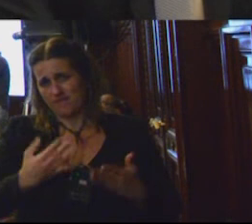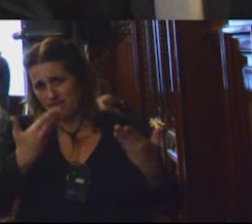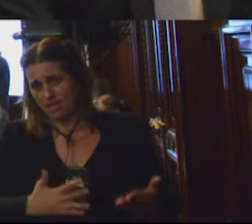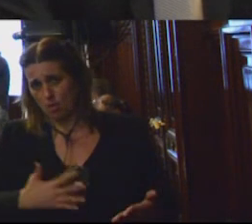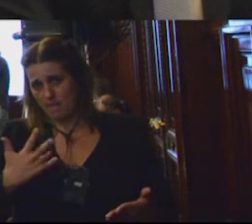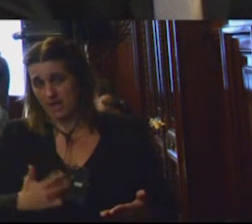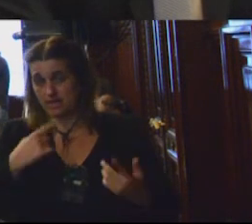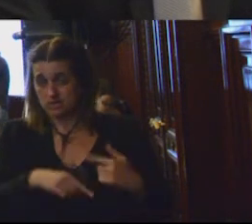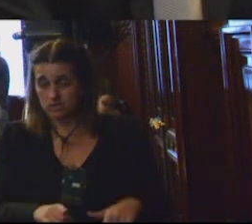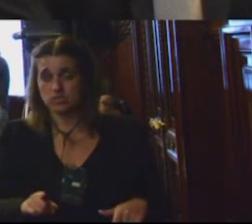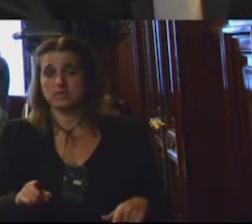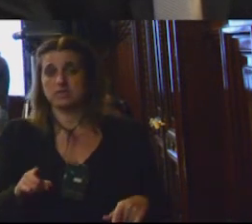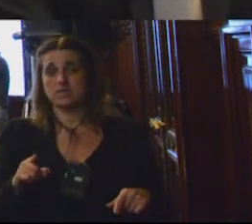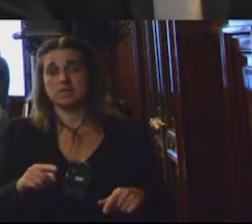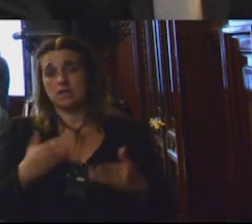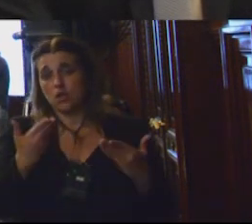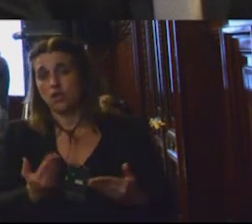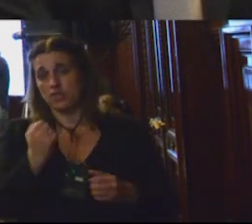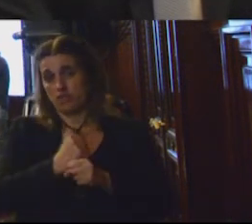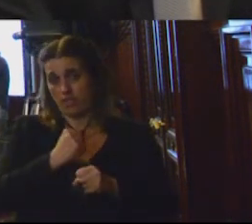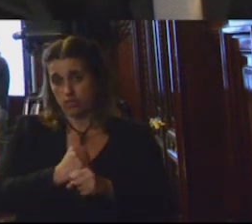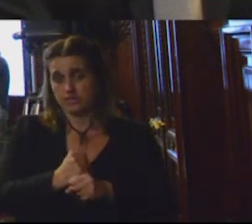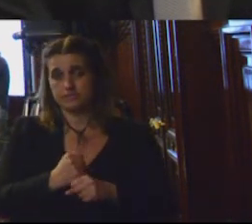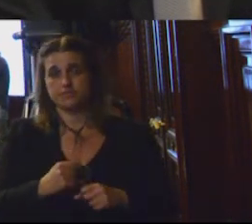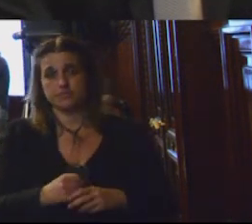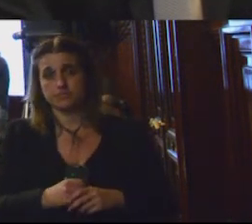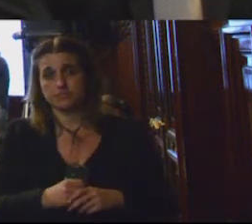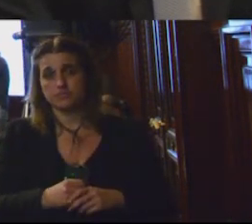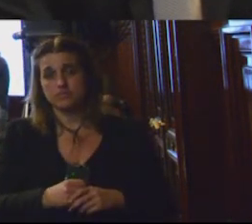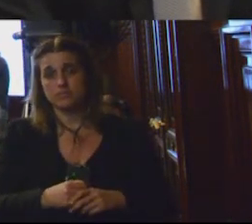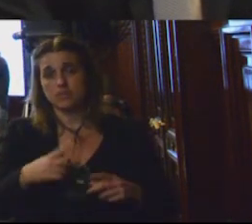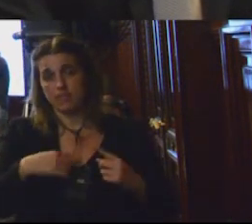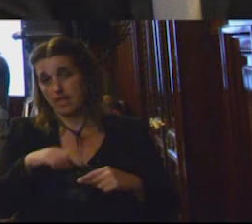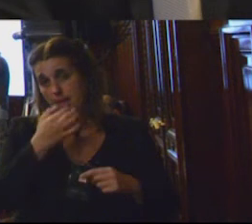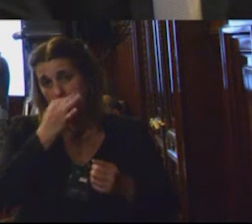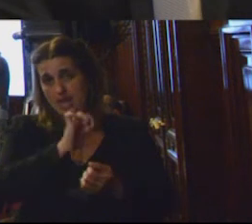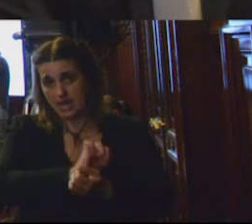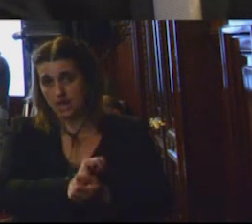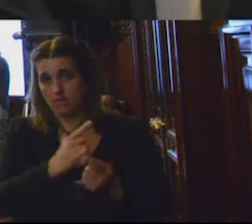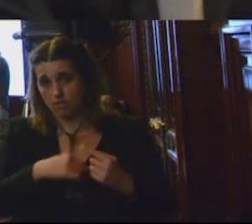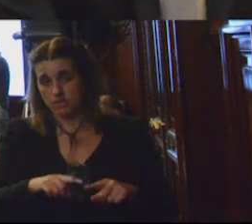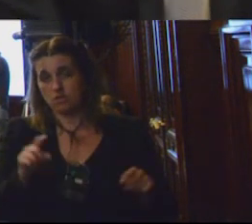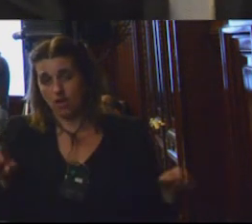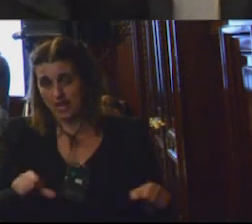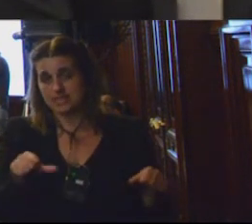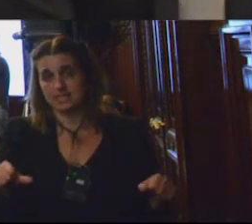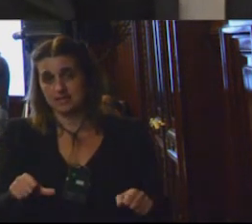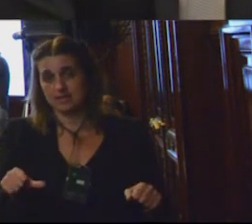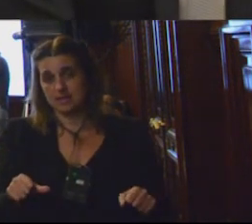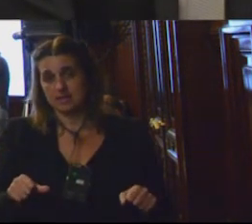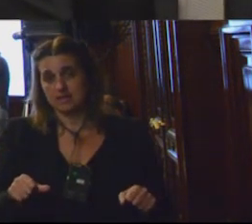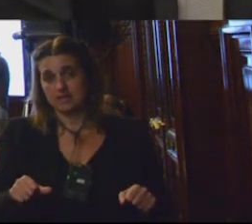submeteram trabalhadores à condição análoga de escravo é um valioso instrumento de coerção estatal e deve coexistir com os